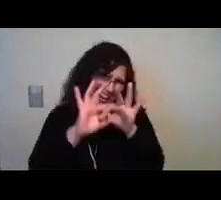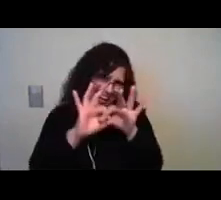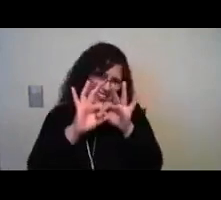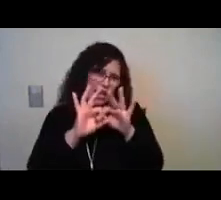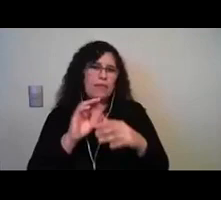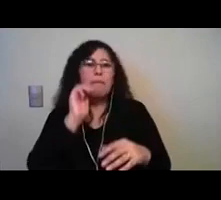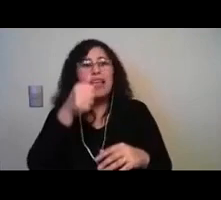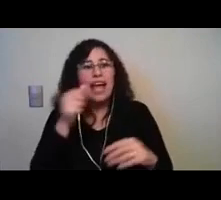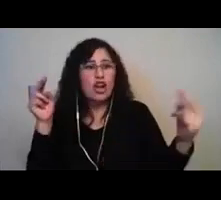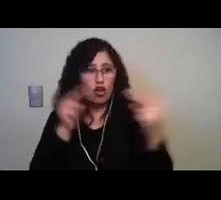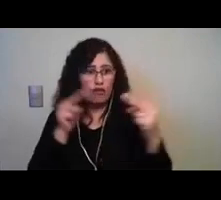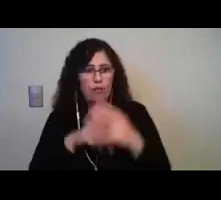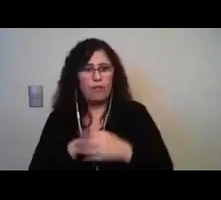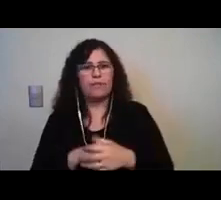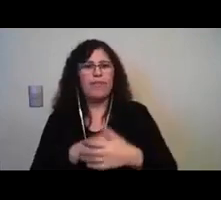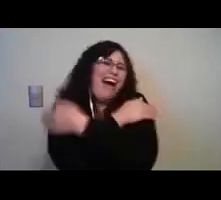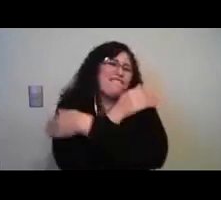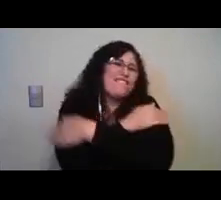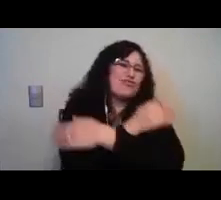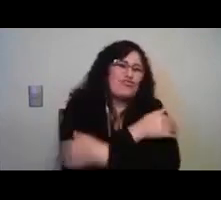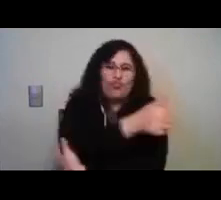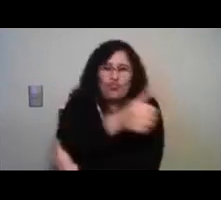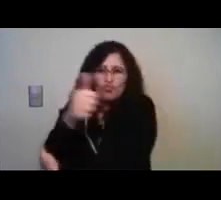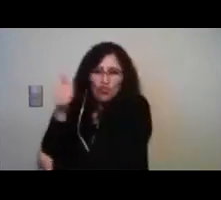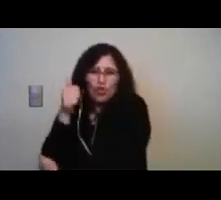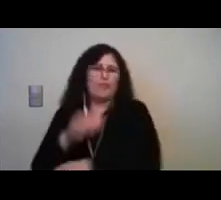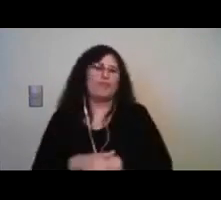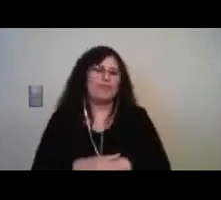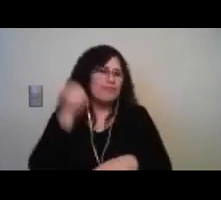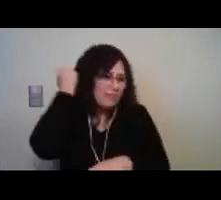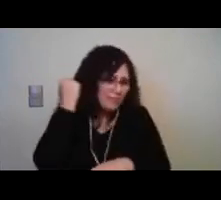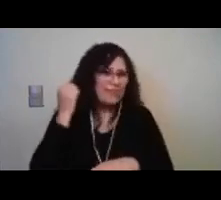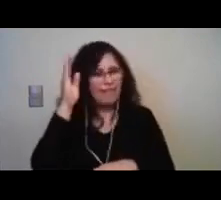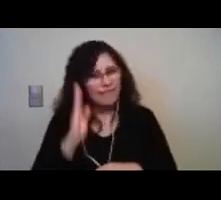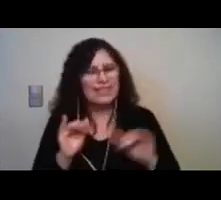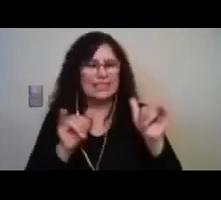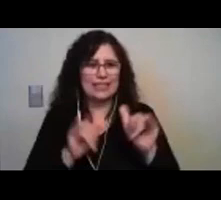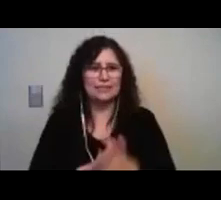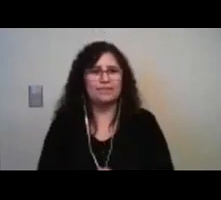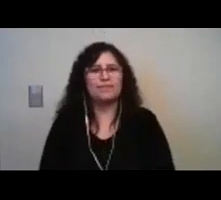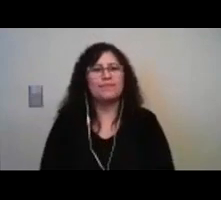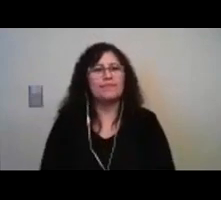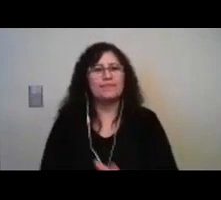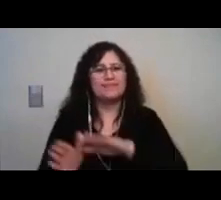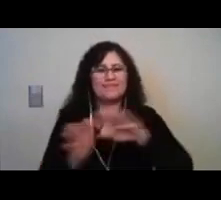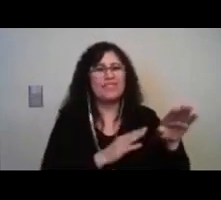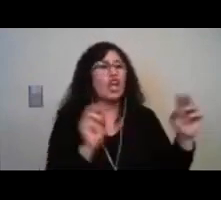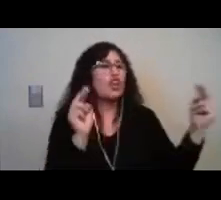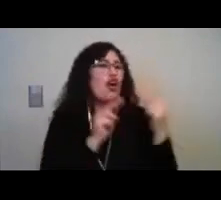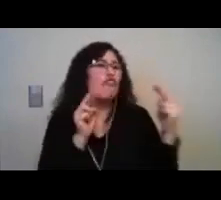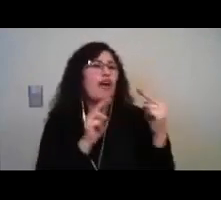abrazo grande para todos ustedes. Nos vemos, profe, en la clase de más rato, en un Chao, nos ratito.